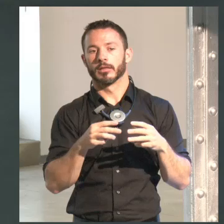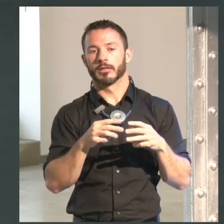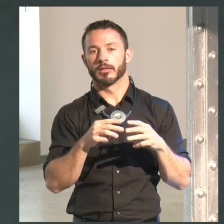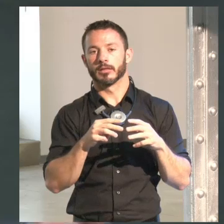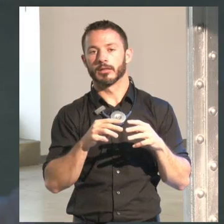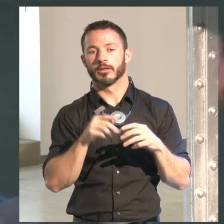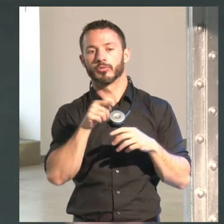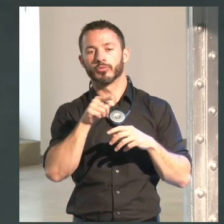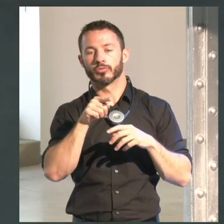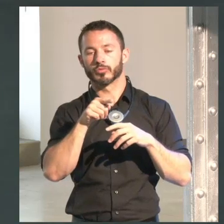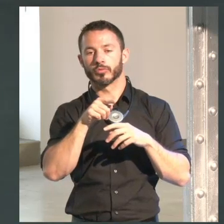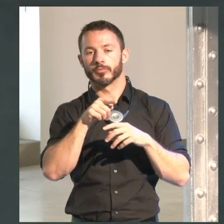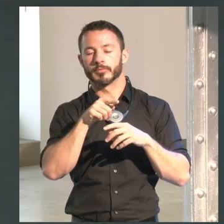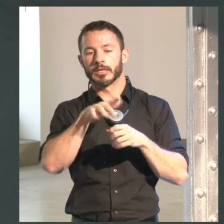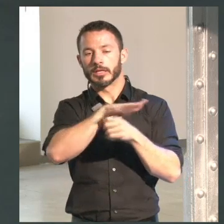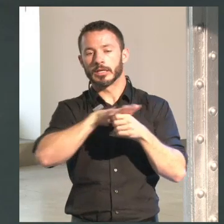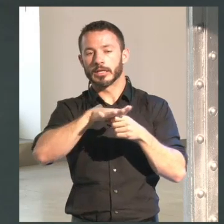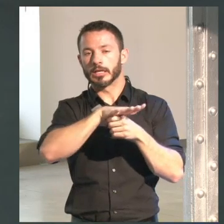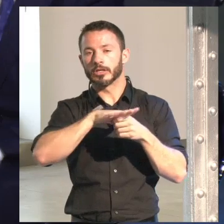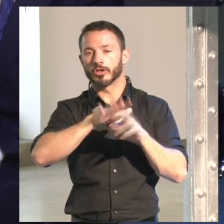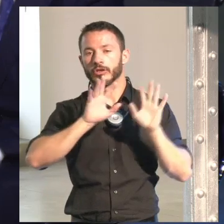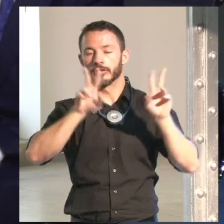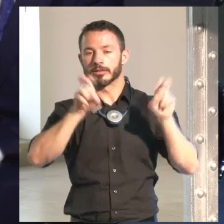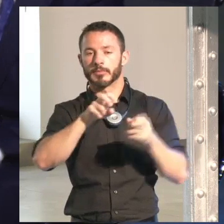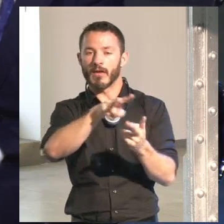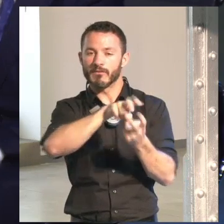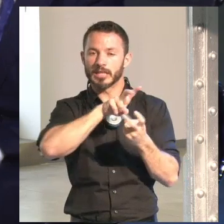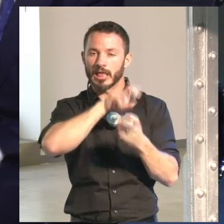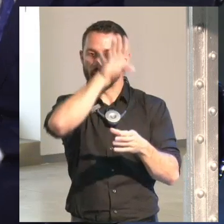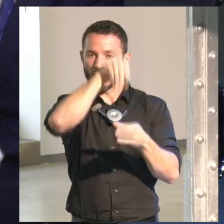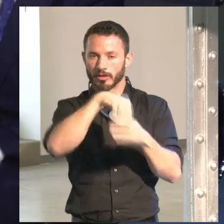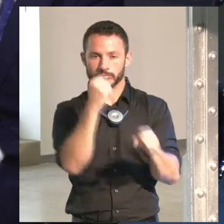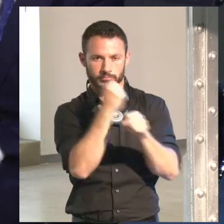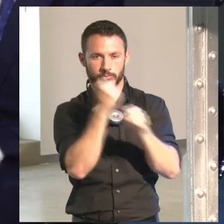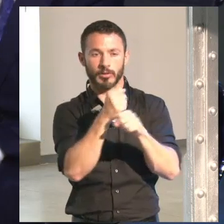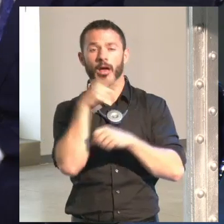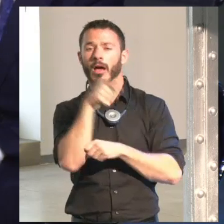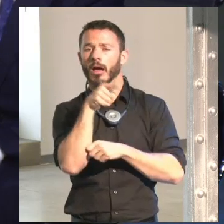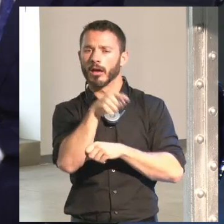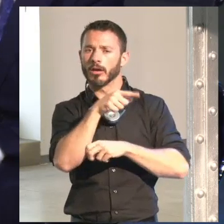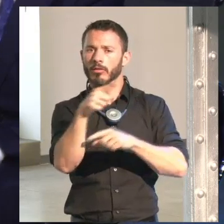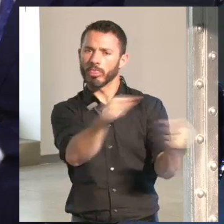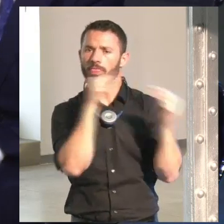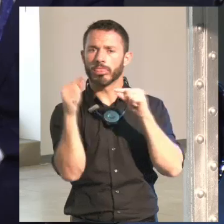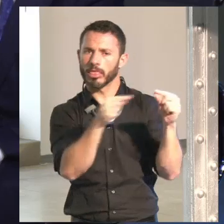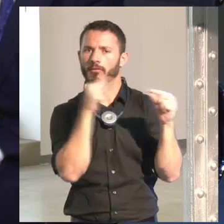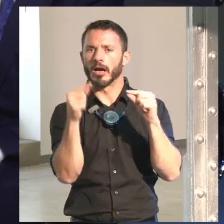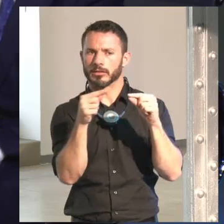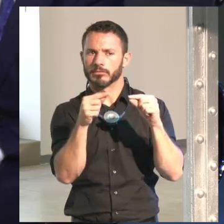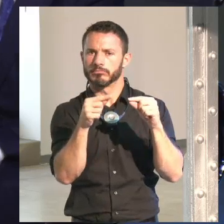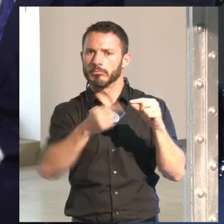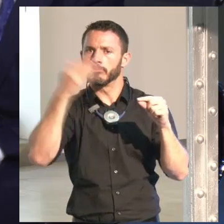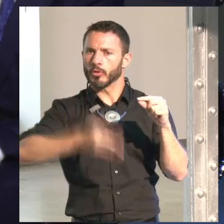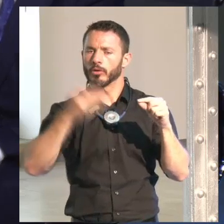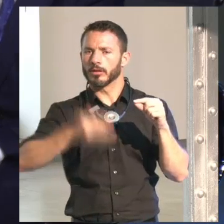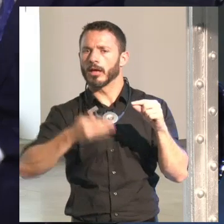entorno de la fiscalidad, ¿no? Y los impuestos. Y ahí también existe un debate amplio sobre